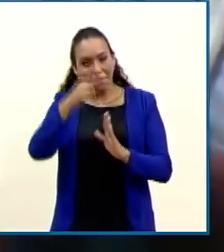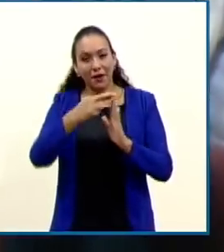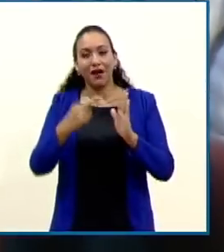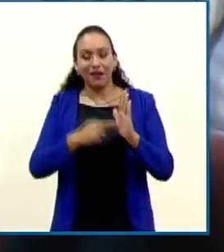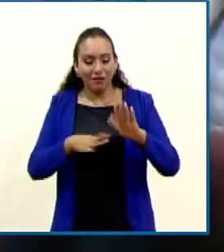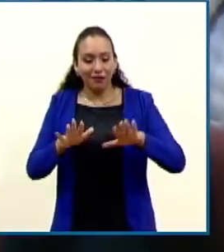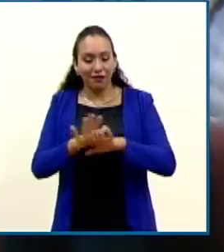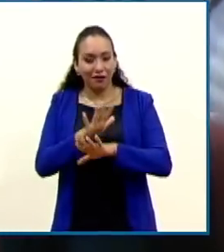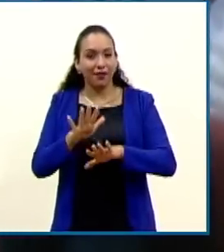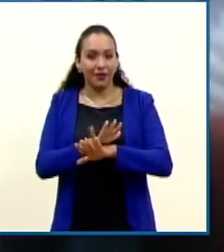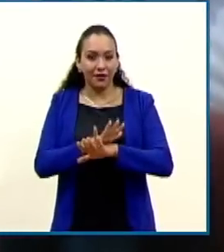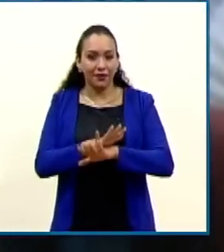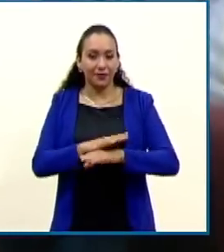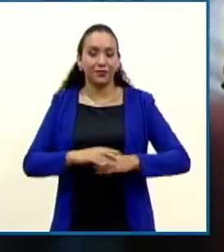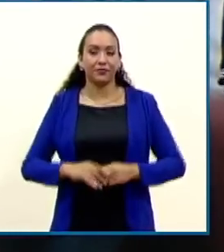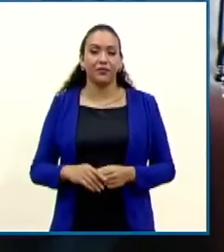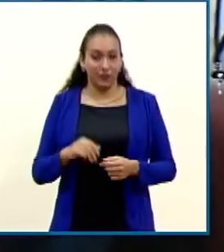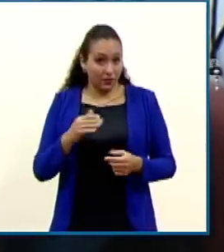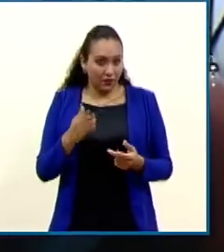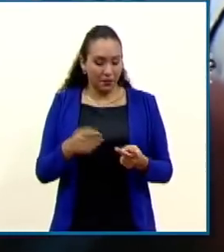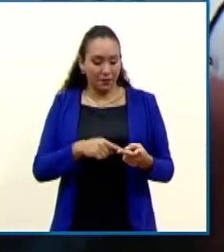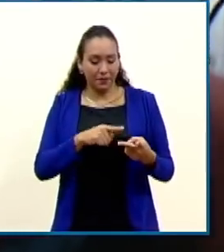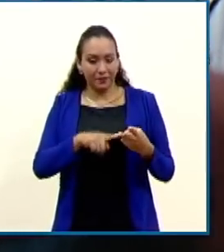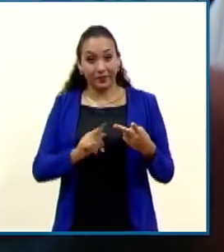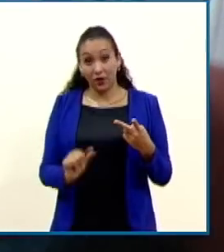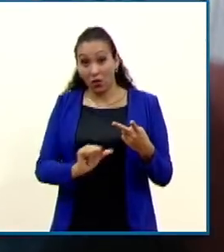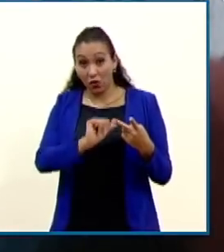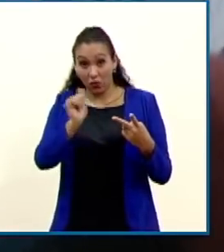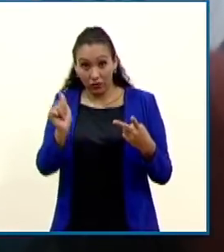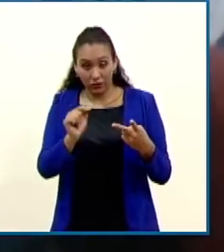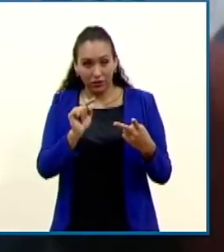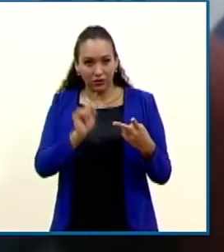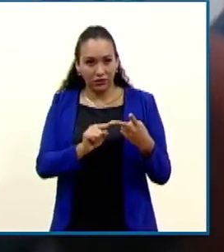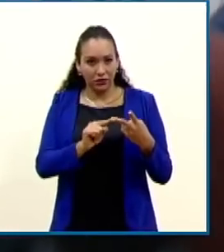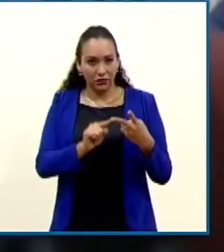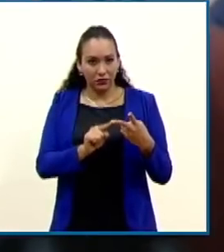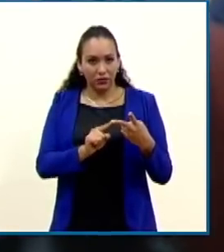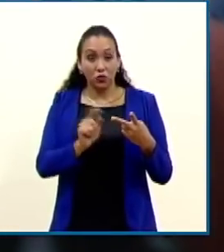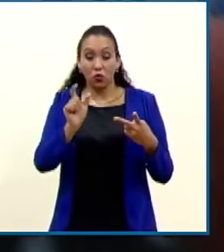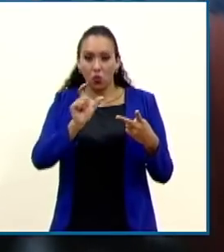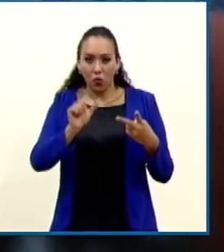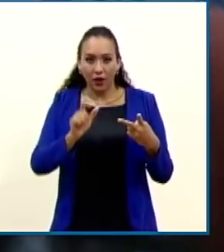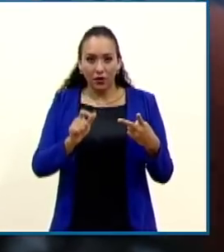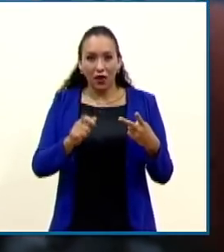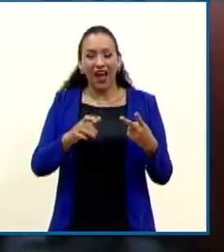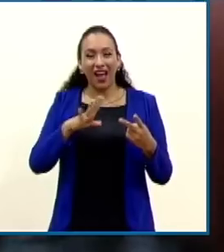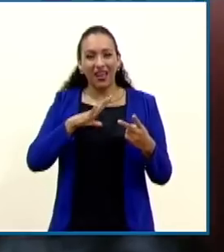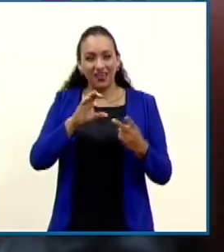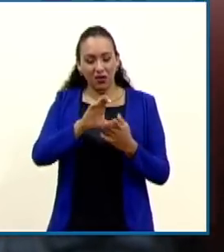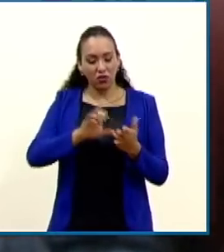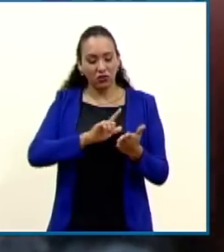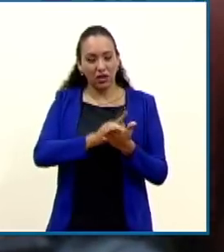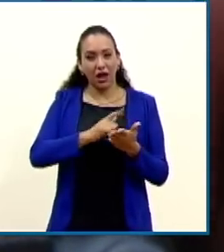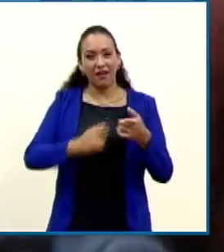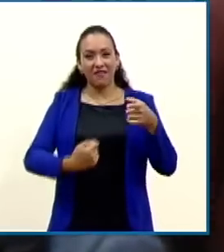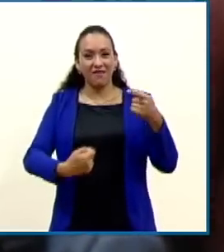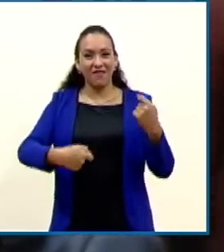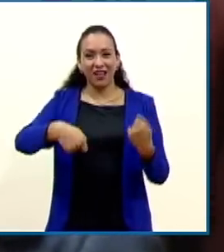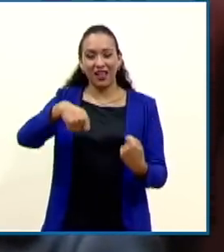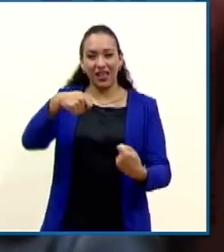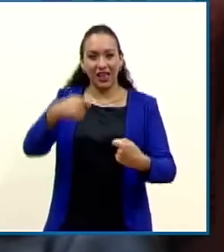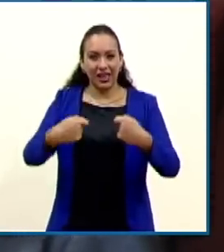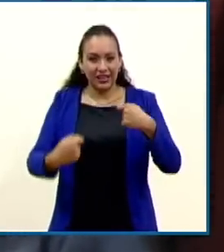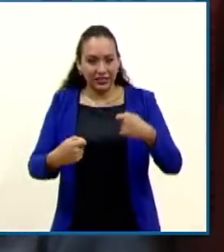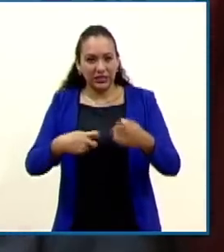juego. Pero también implica que la excesiva flexibilidad a la hora de